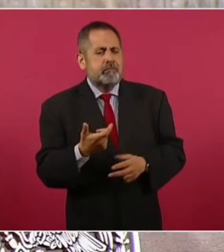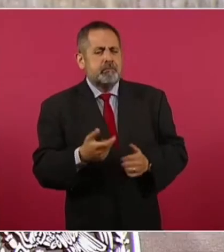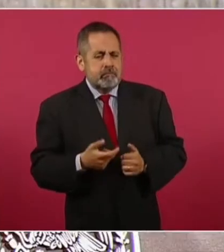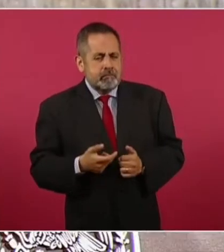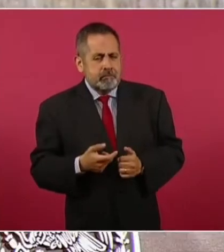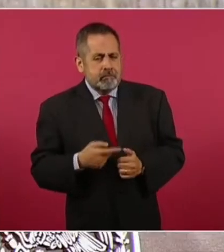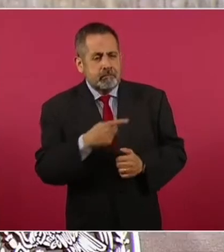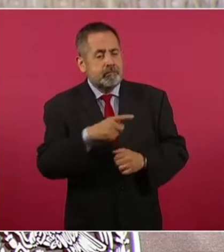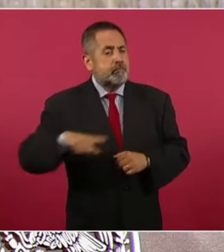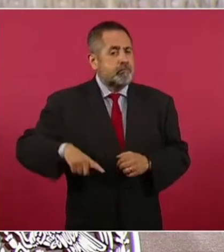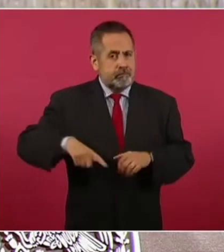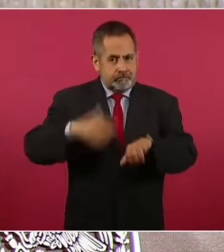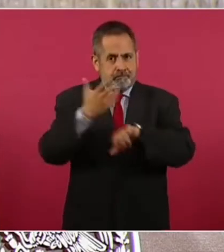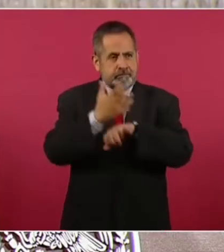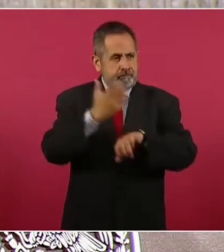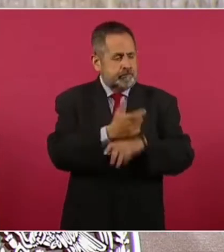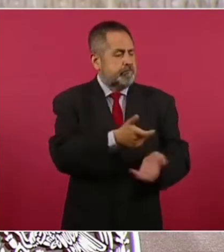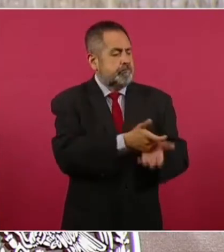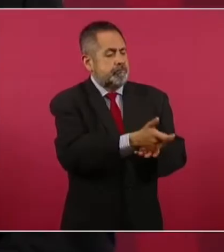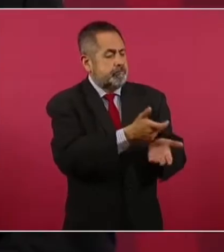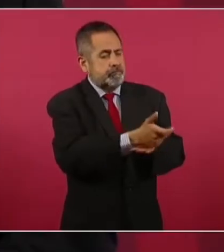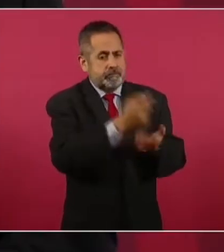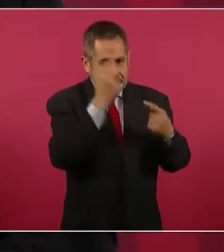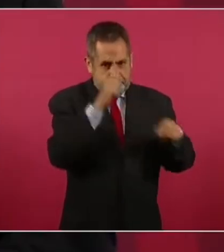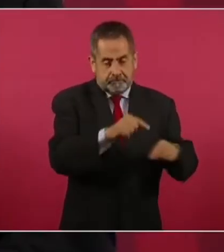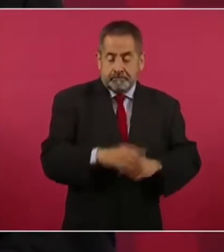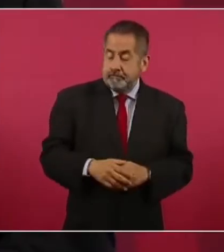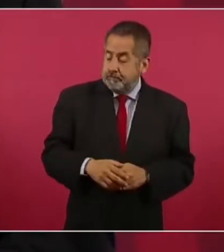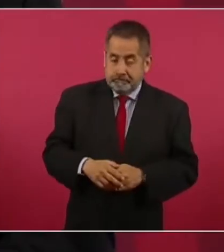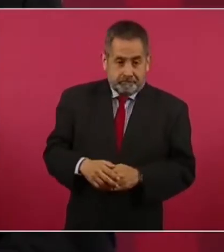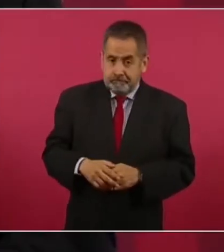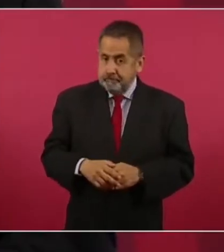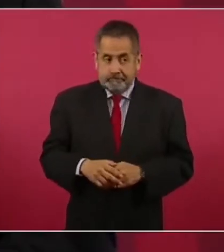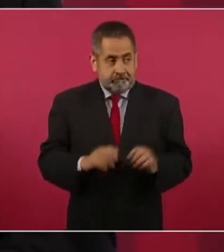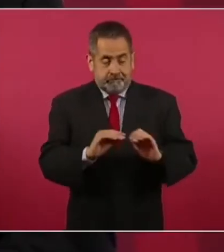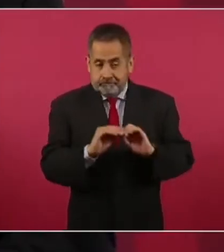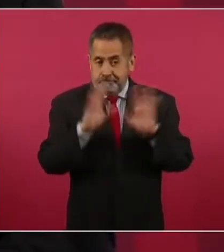del gobierno de Estados Unidos. Eso todavía no está